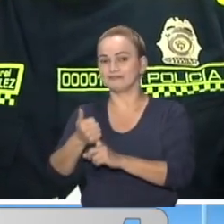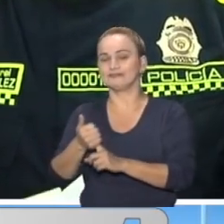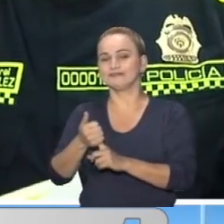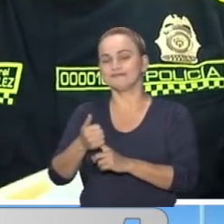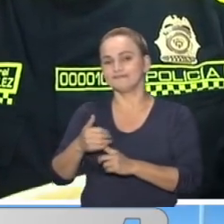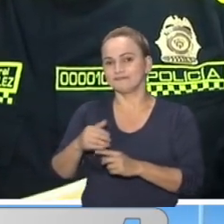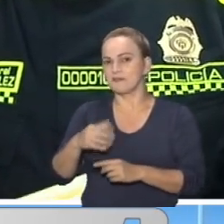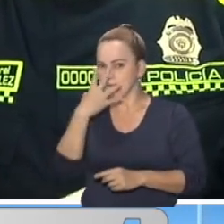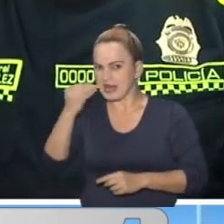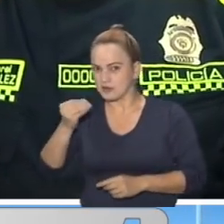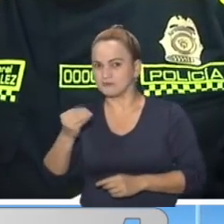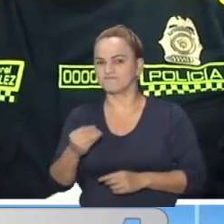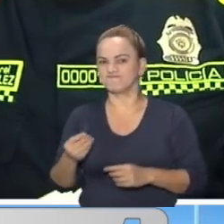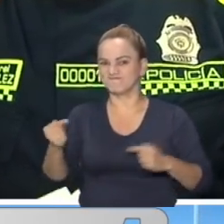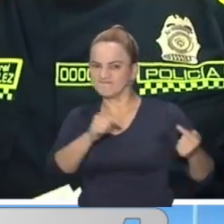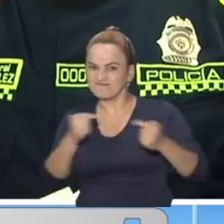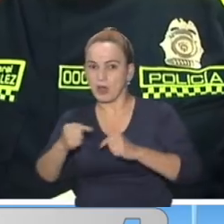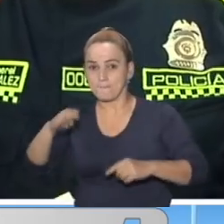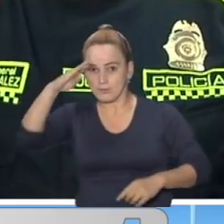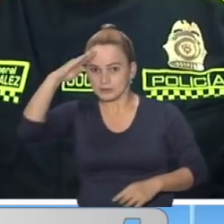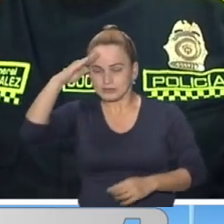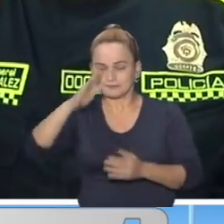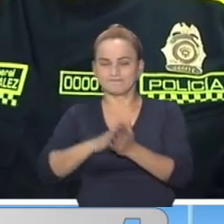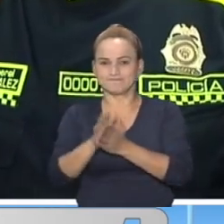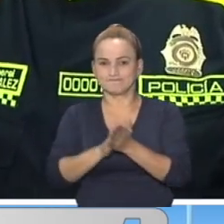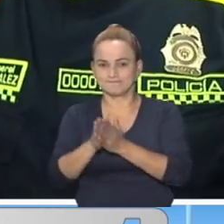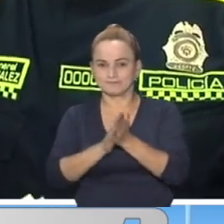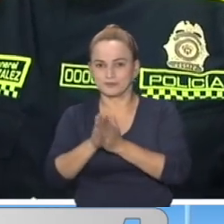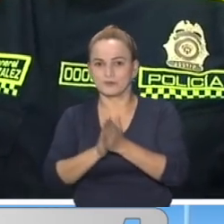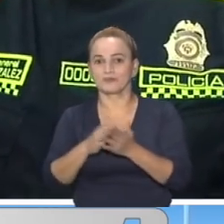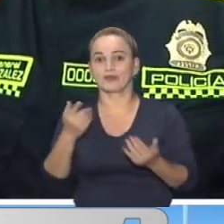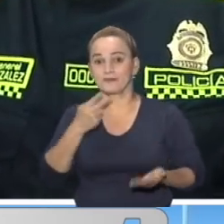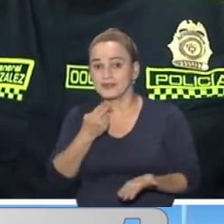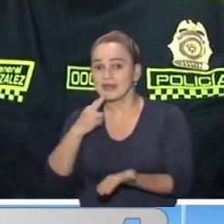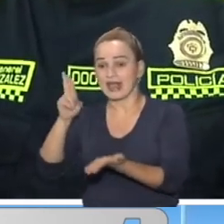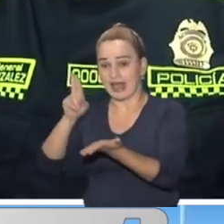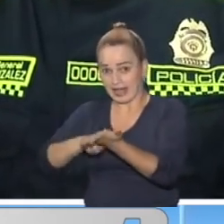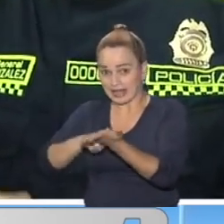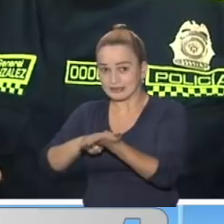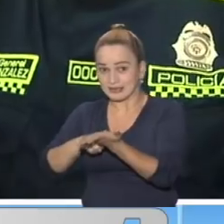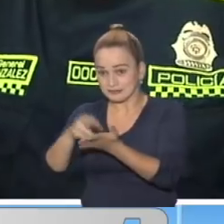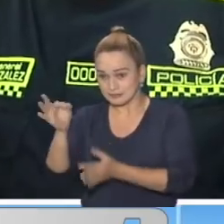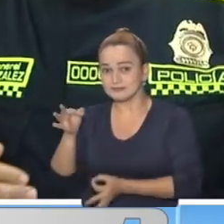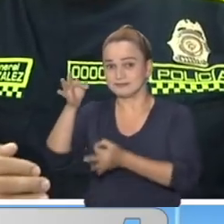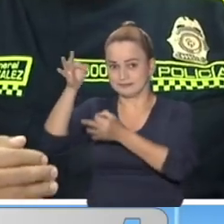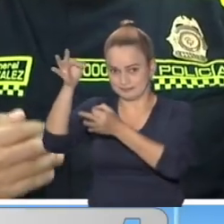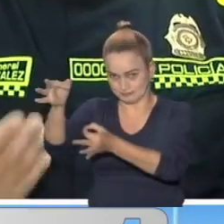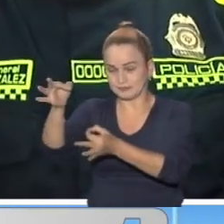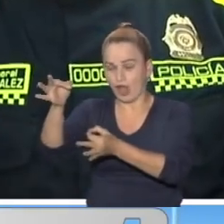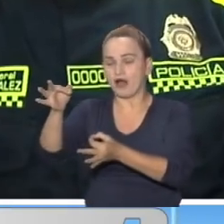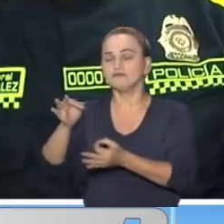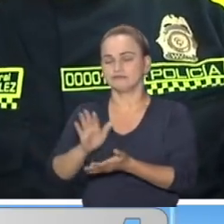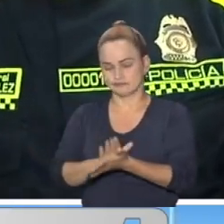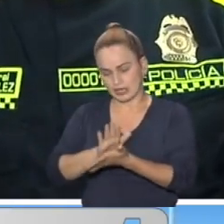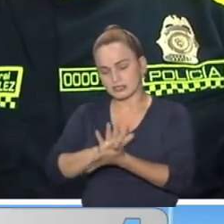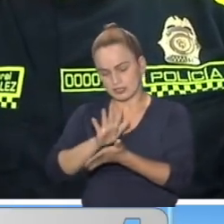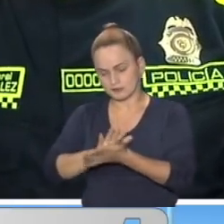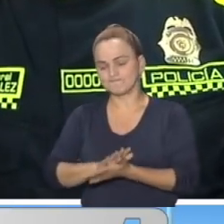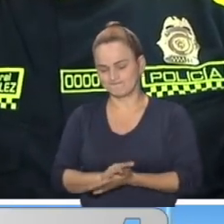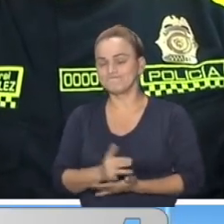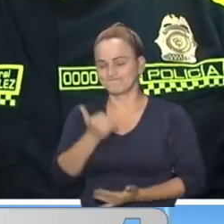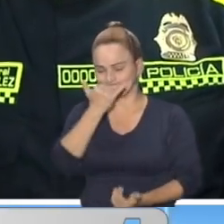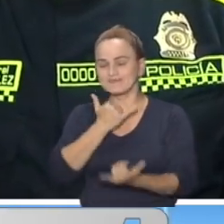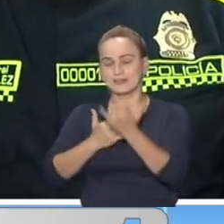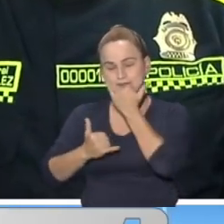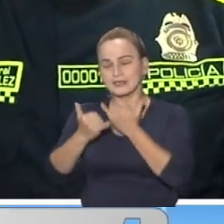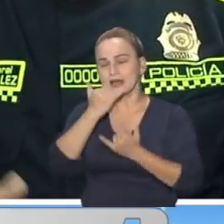policía, inmediatamente lo que hace es generar una carta donde manifiesta su intención de entregarse a la